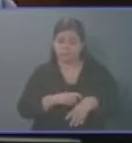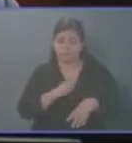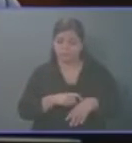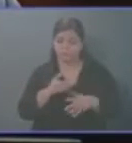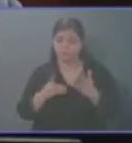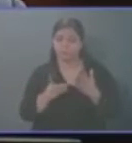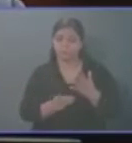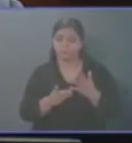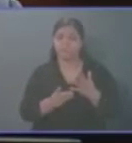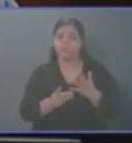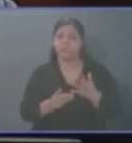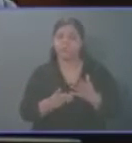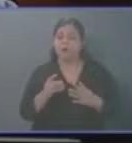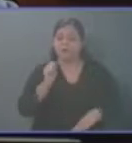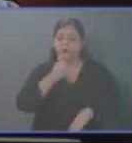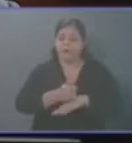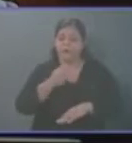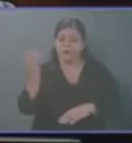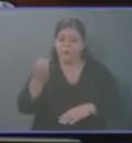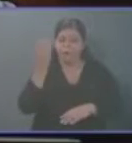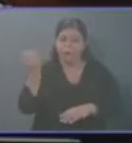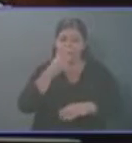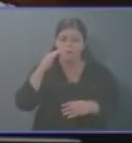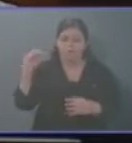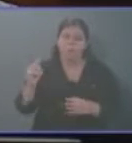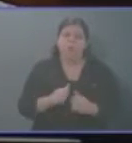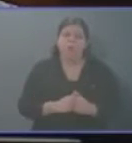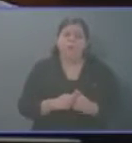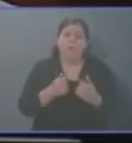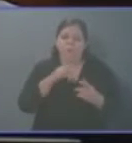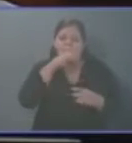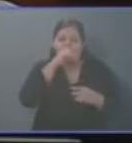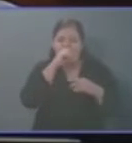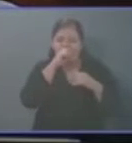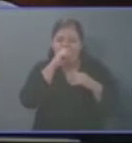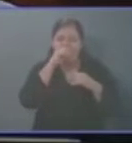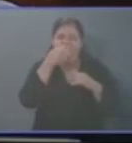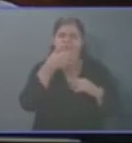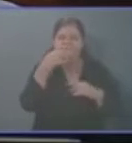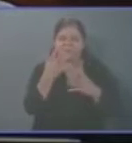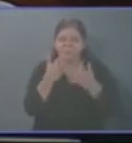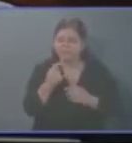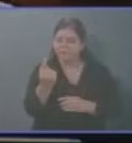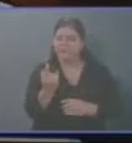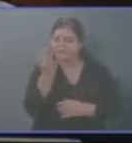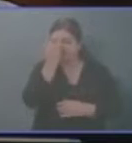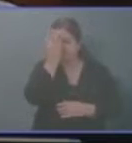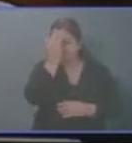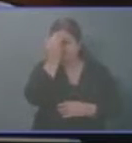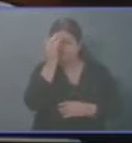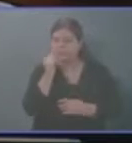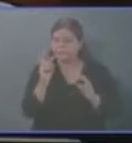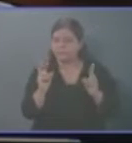la emergencia nacional, pues realmente pues, yo creo que a cualquier persona le preocupa